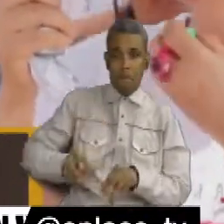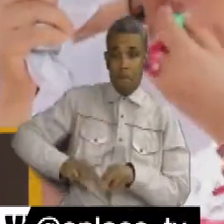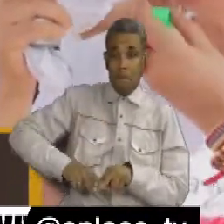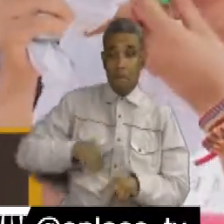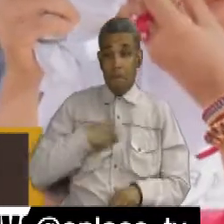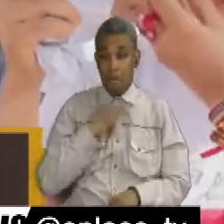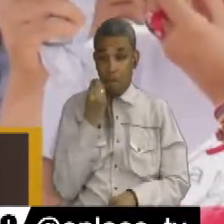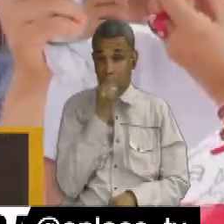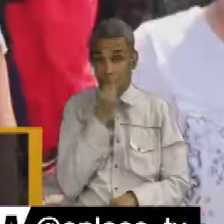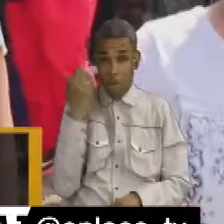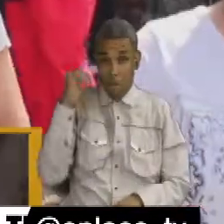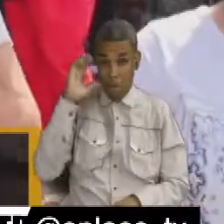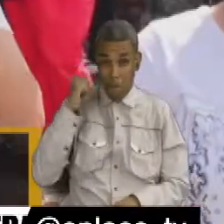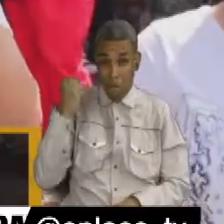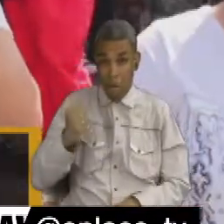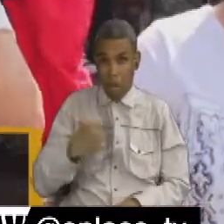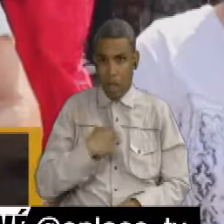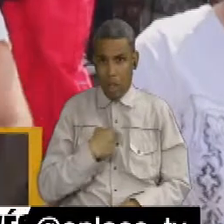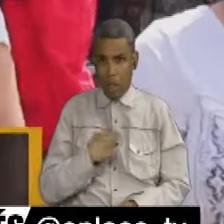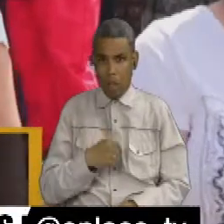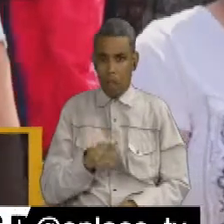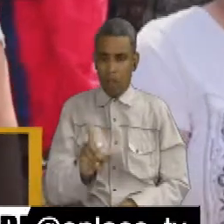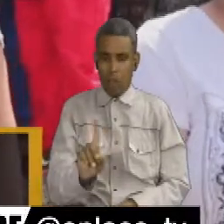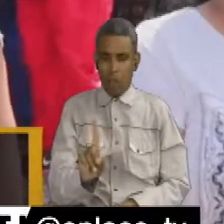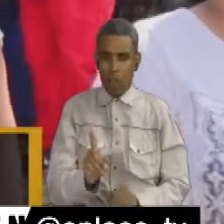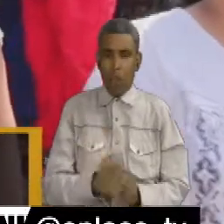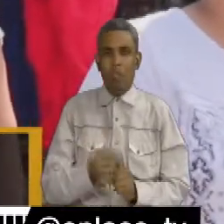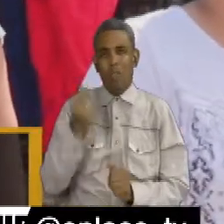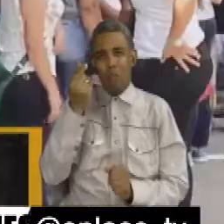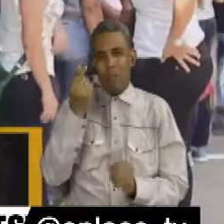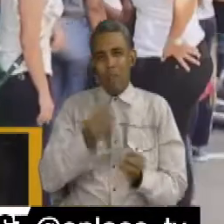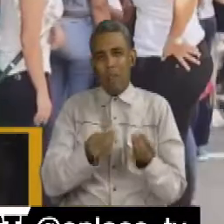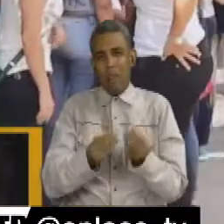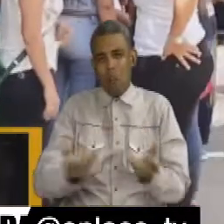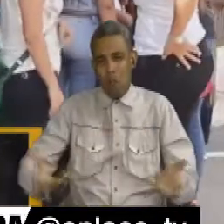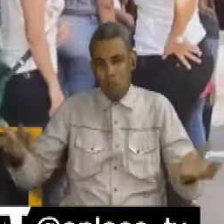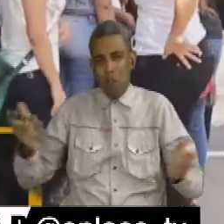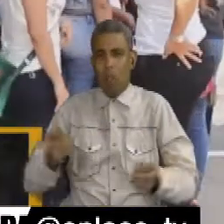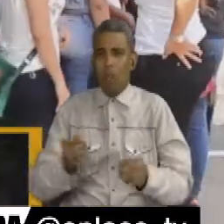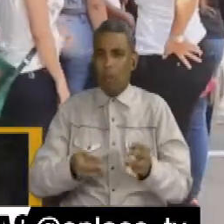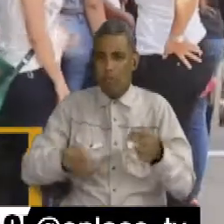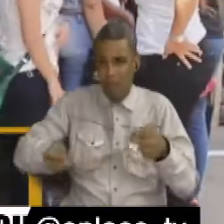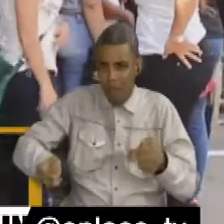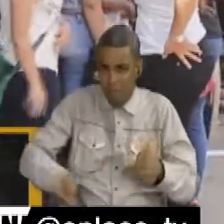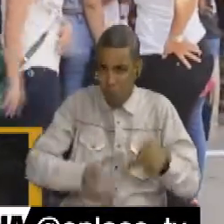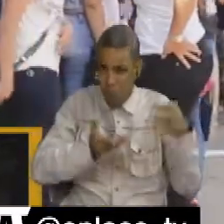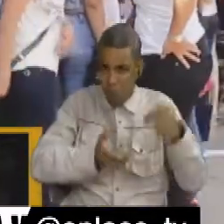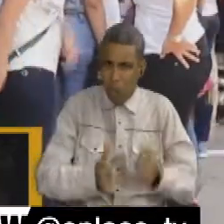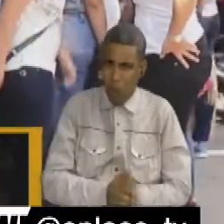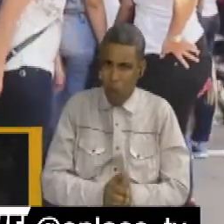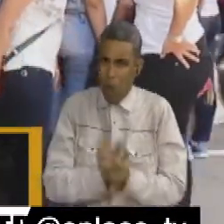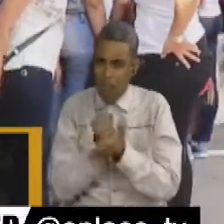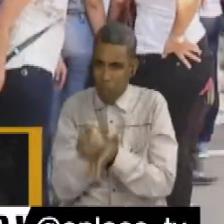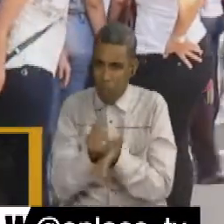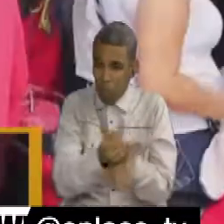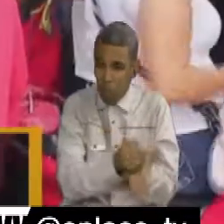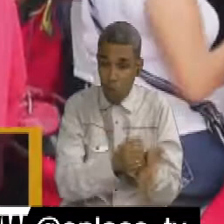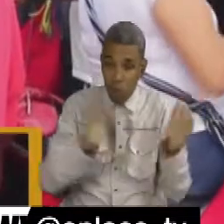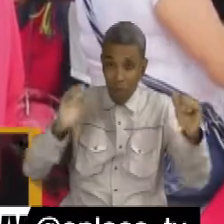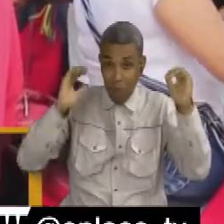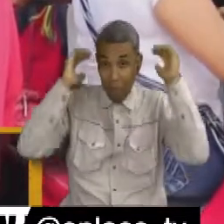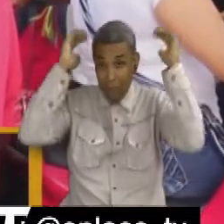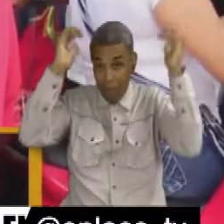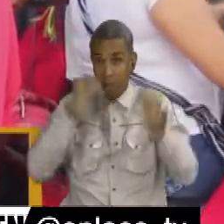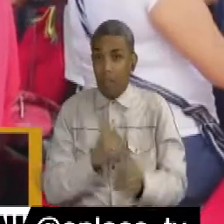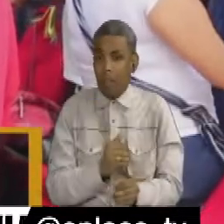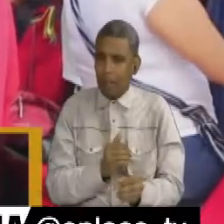muchas maneras, pero el tema del presupuesto general para la educación es el más importante y es allí donde está el problema porque